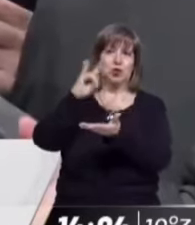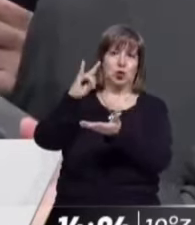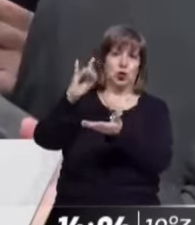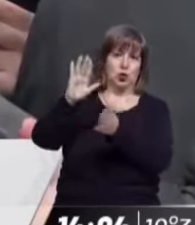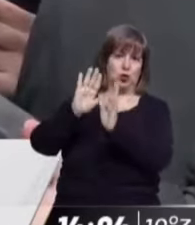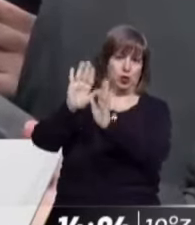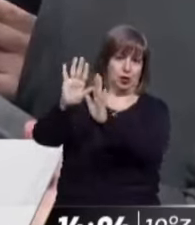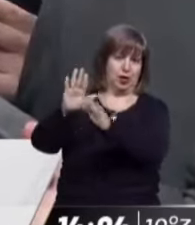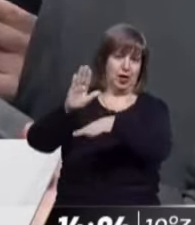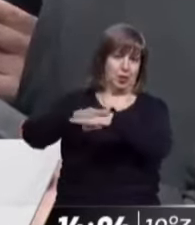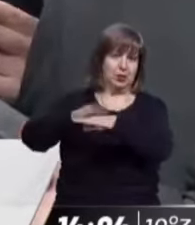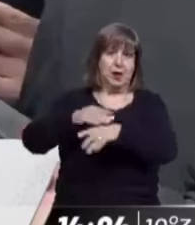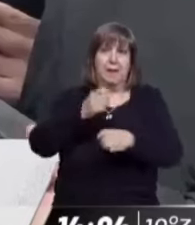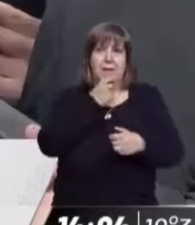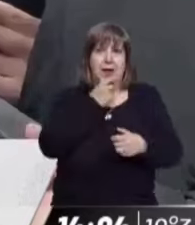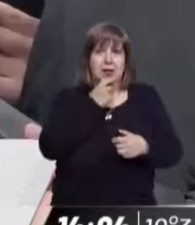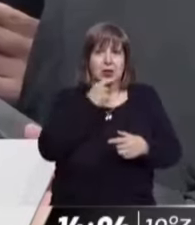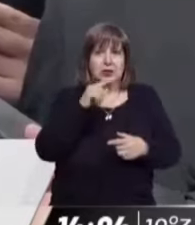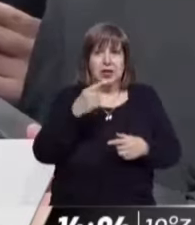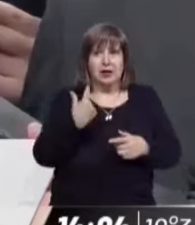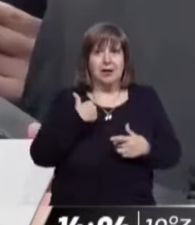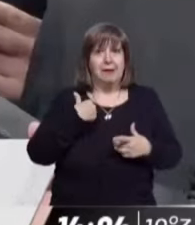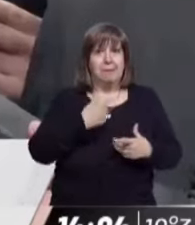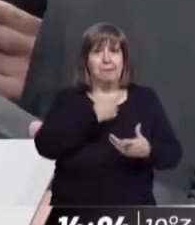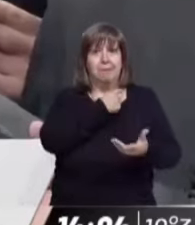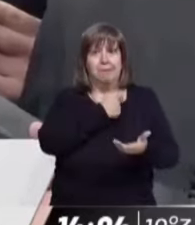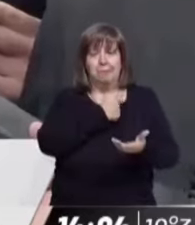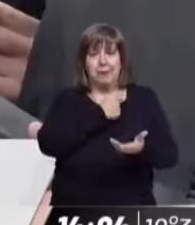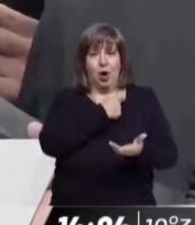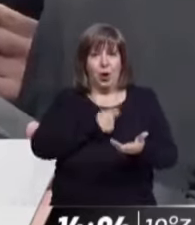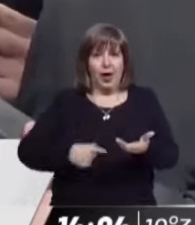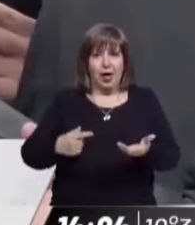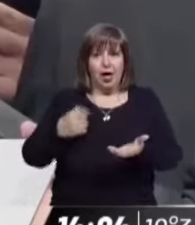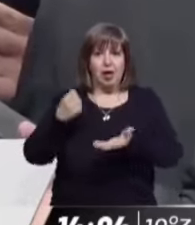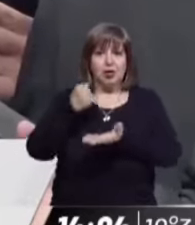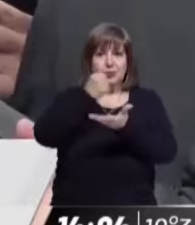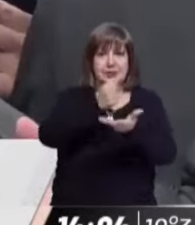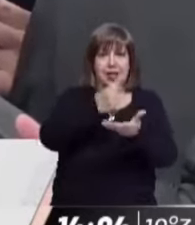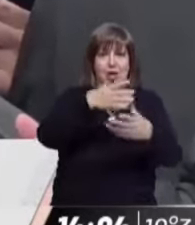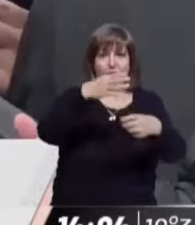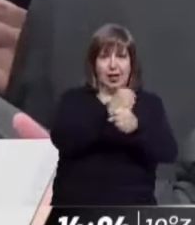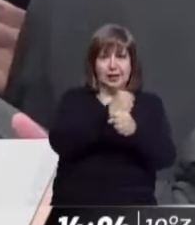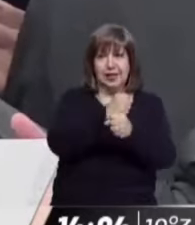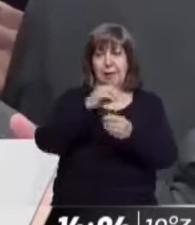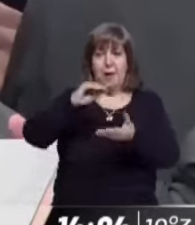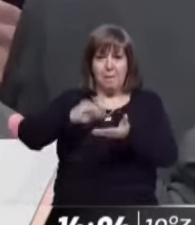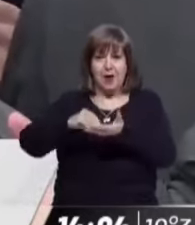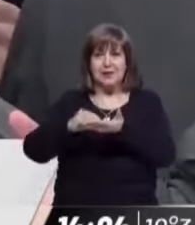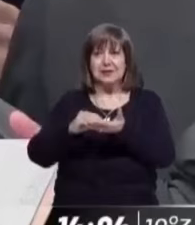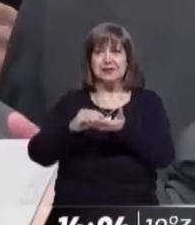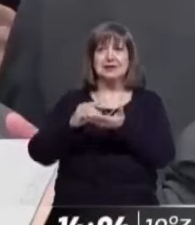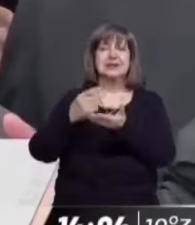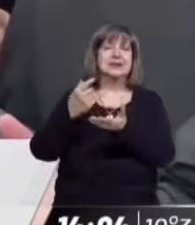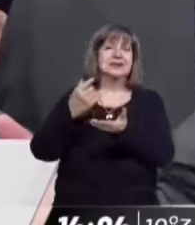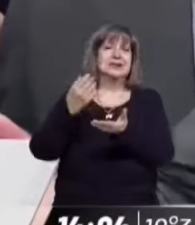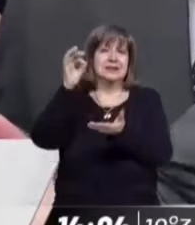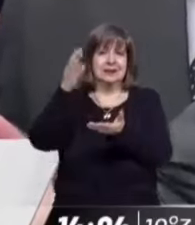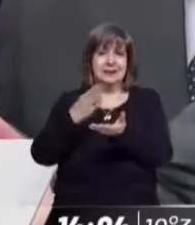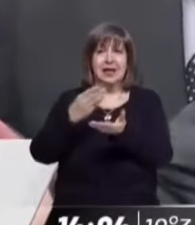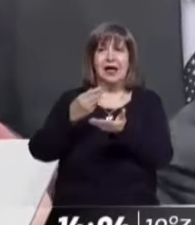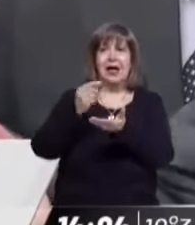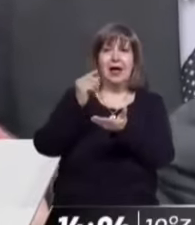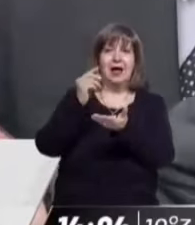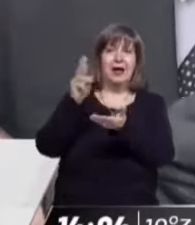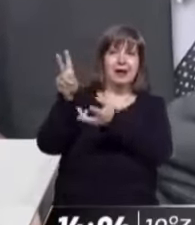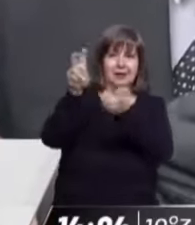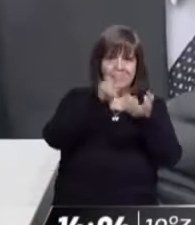Córdoba. O sea que la provincia de Mendoza es la que más recursos le dan los municipios con sus competencias, que tiene competencias muy acotadas. El